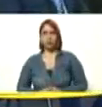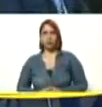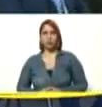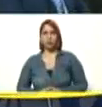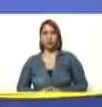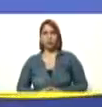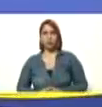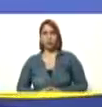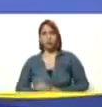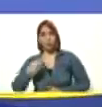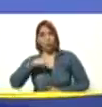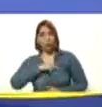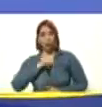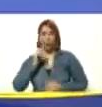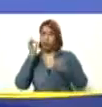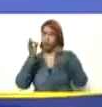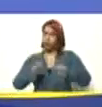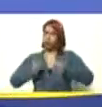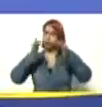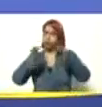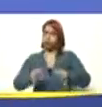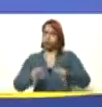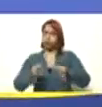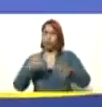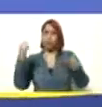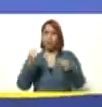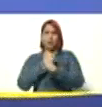Y debemos seguir trabajando.